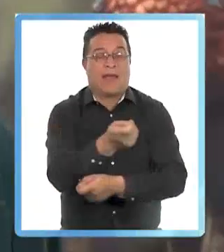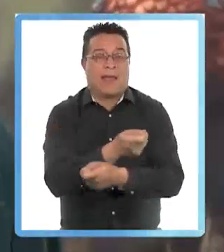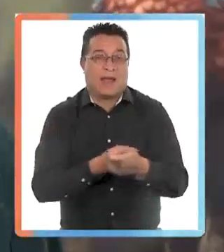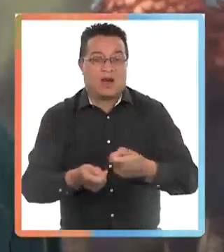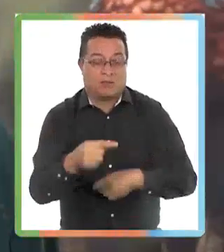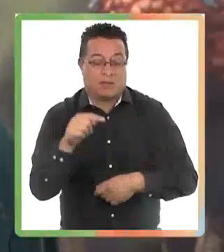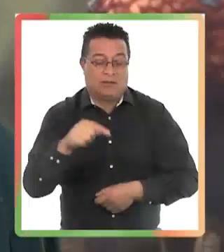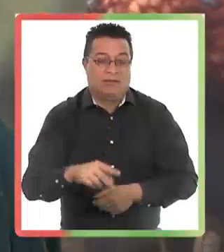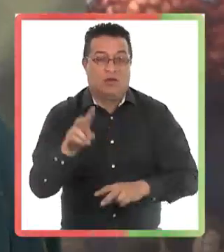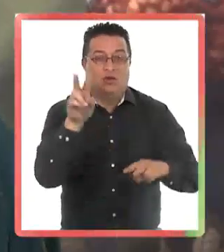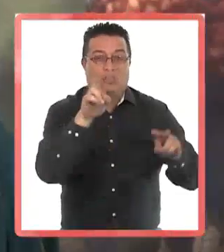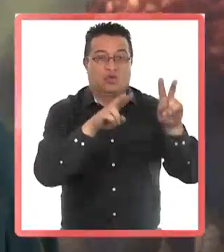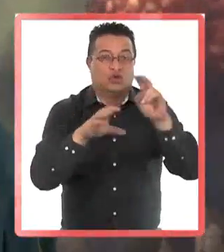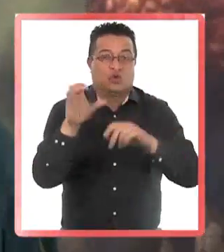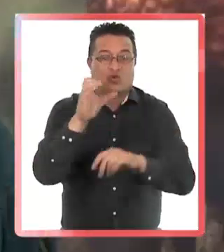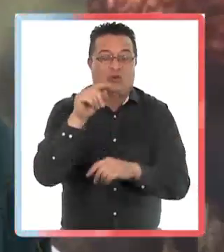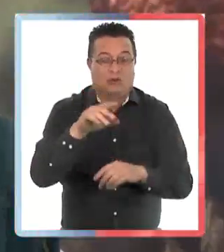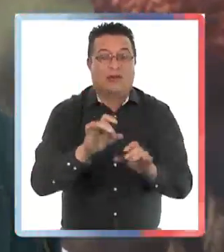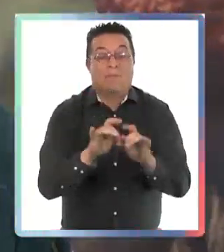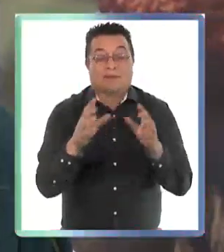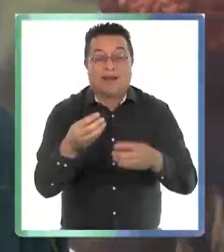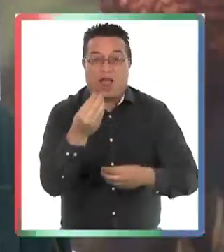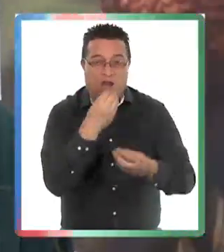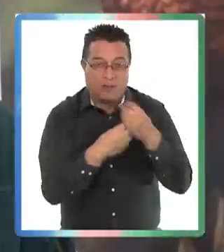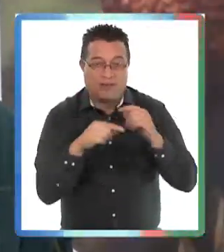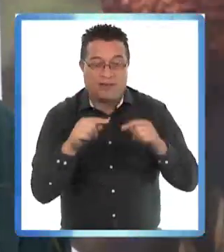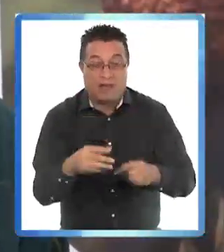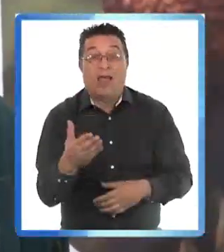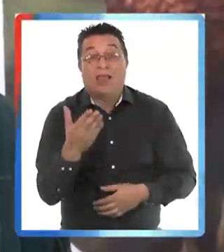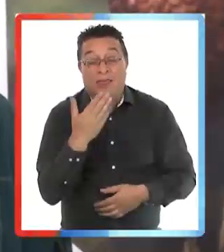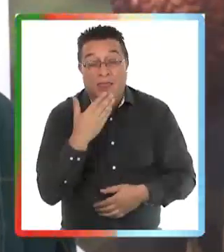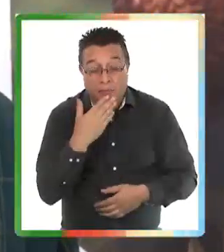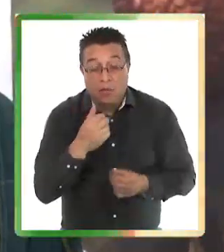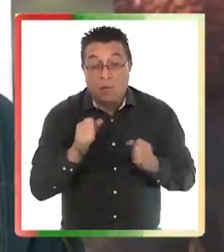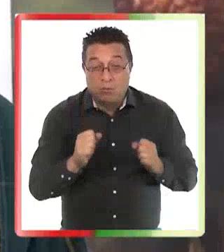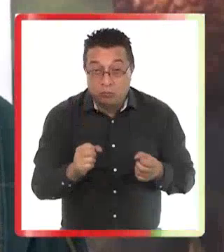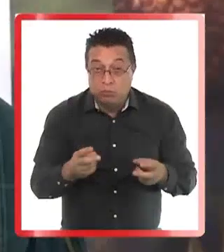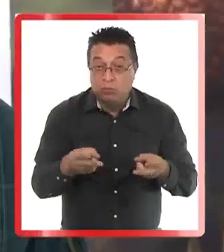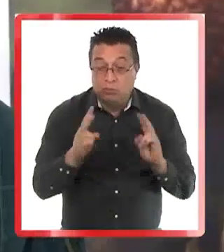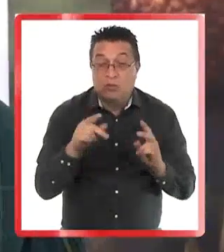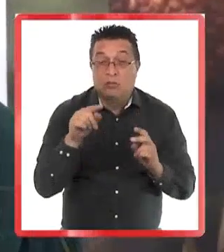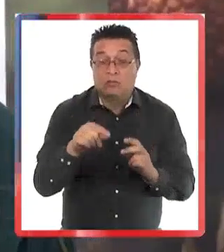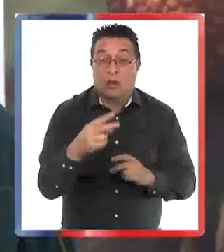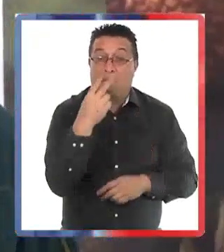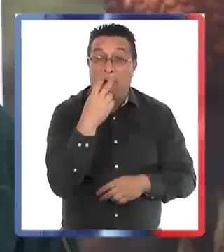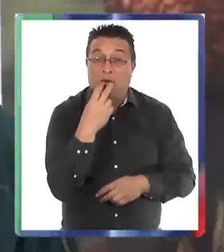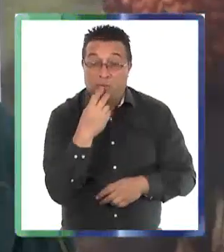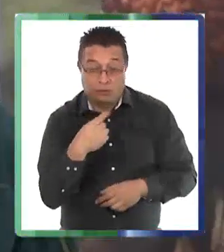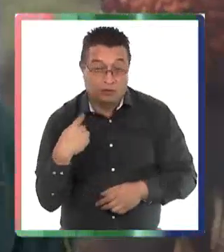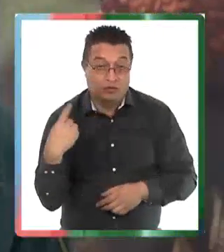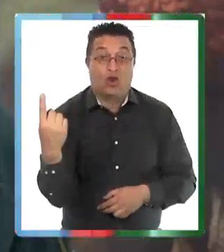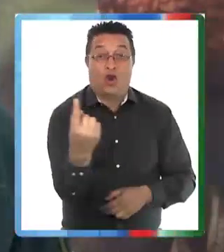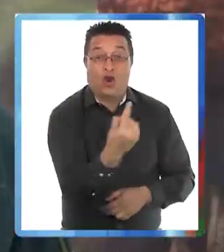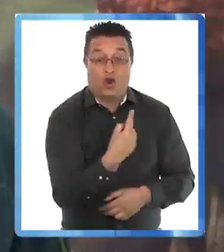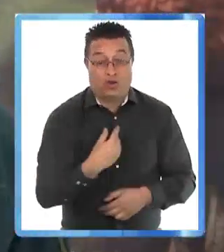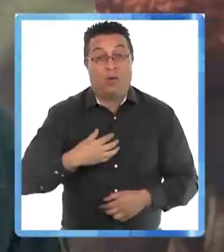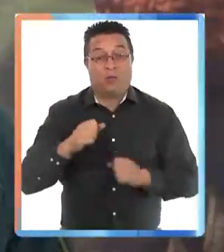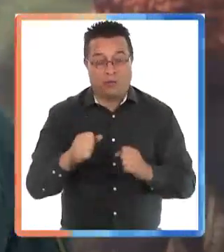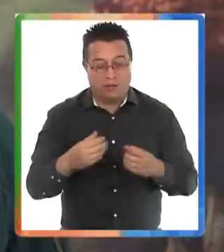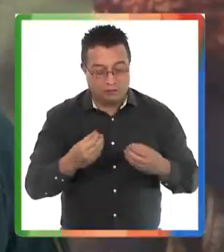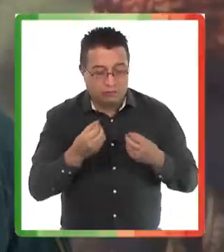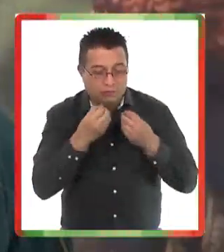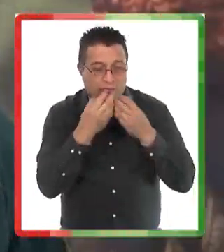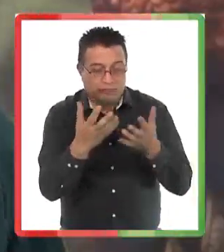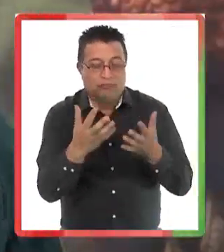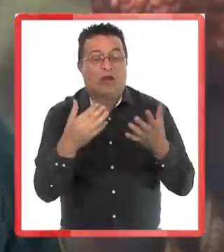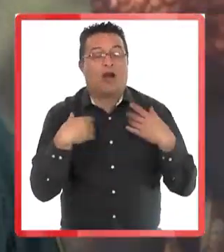reactivar lo que es la economía de nuestro sector turístico, en especial el gastronómico, pero también la posibilidad de que los puertomontines y puertomontinas